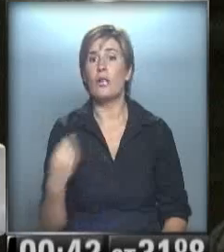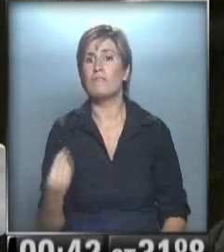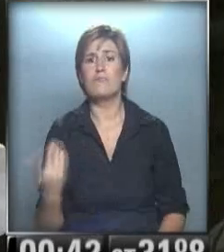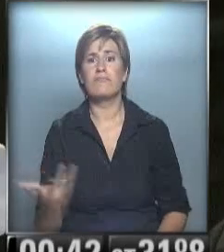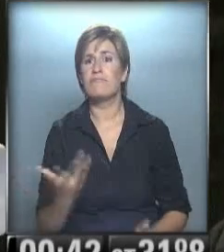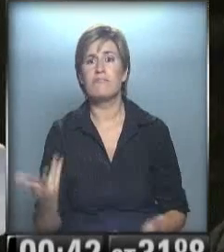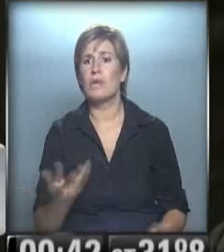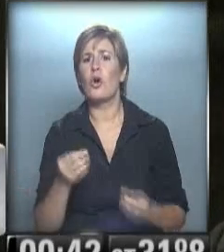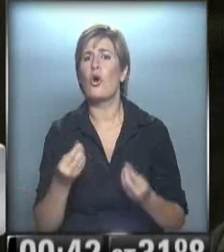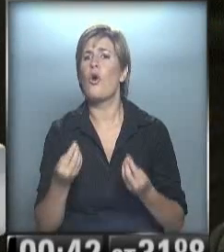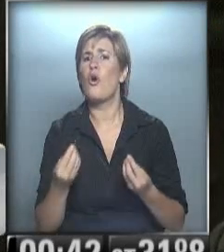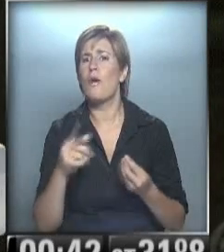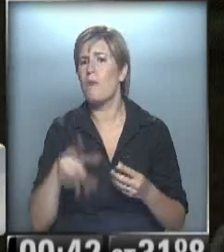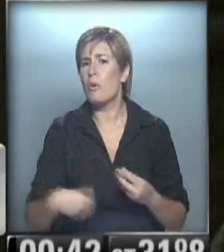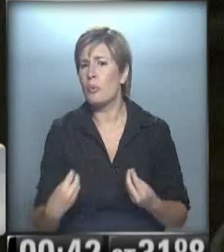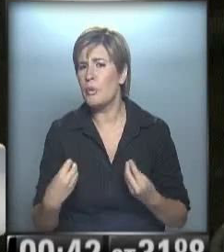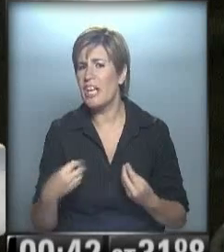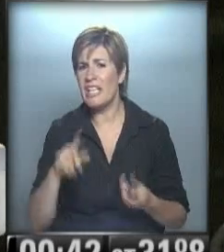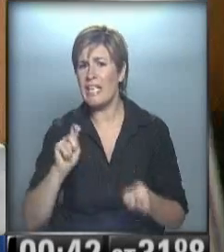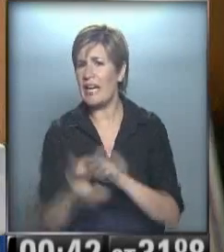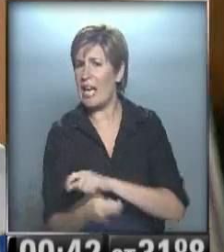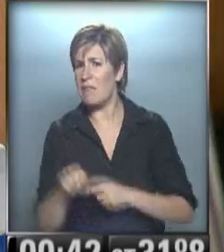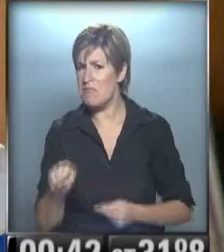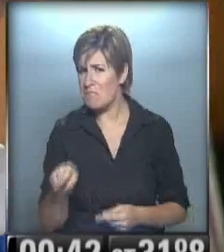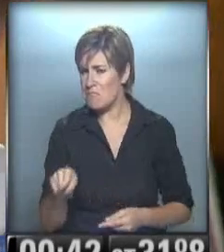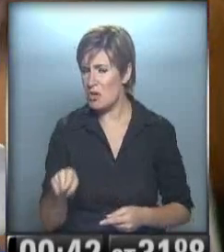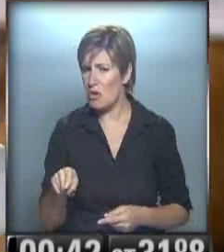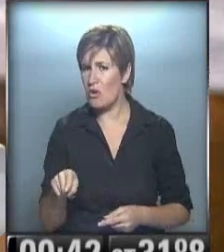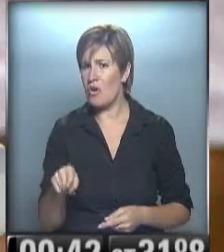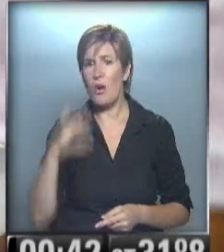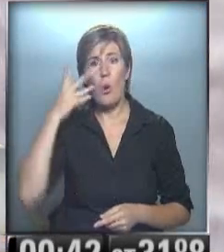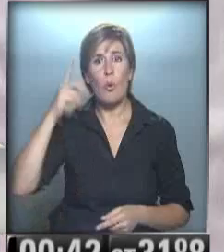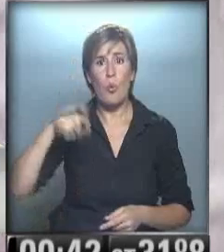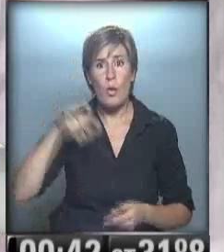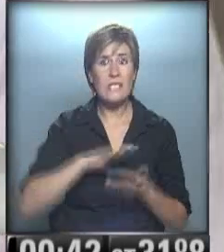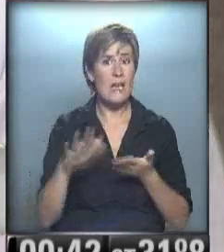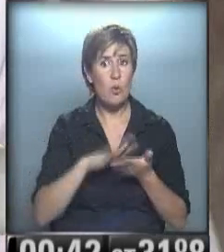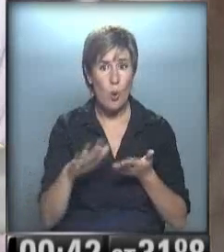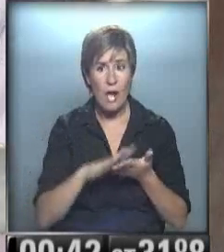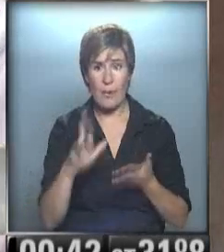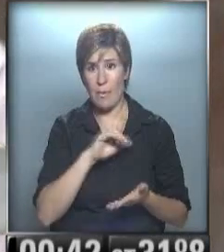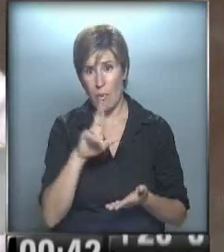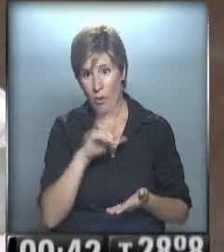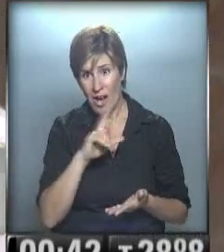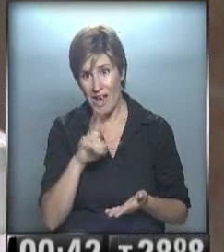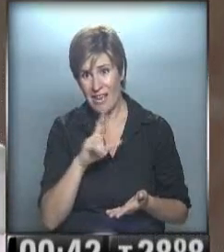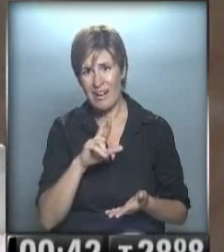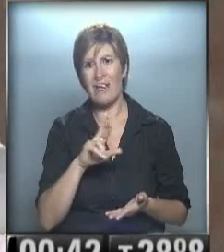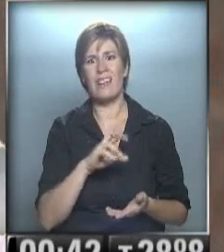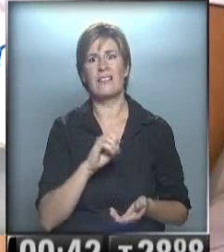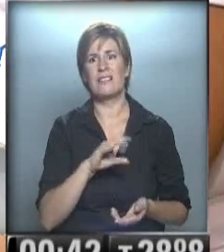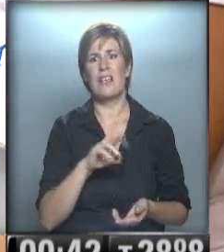momento, porque no sé en qué momento esto se dio vuelta y la jueza Echeverry y Ramírez